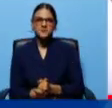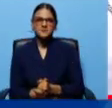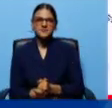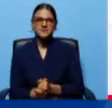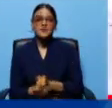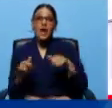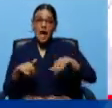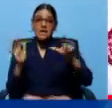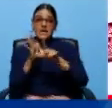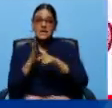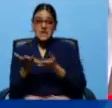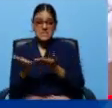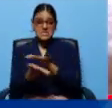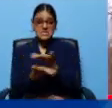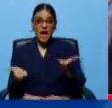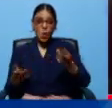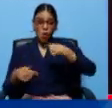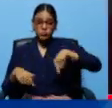Este liceo, muchachos,